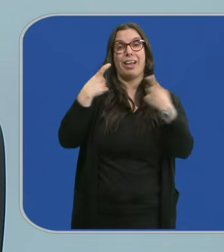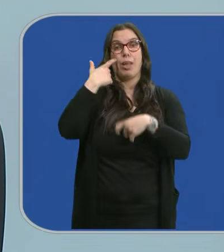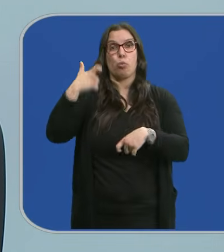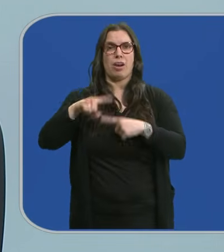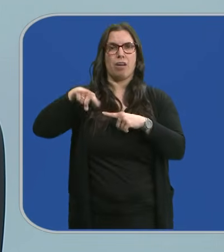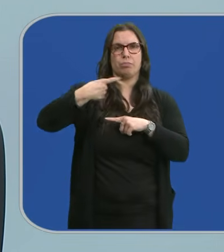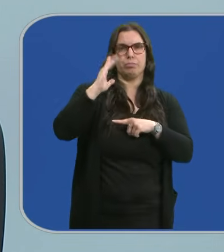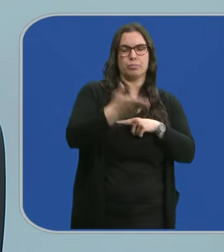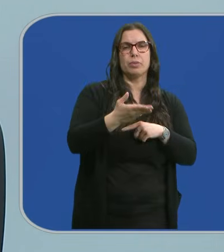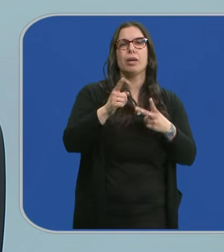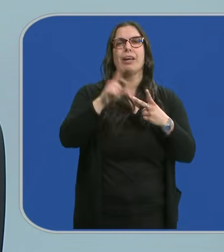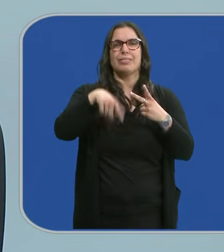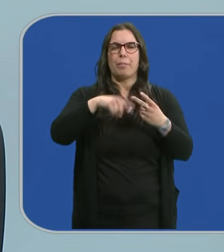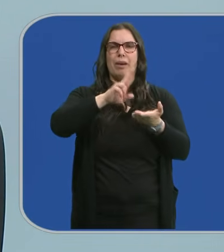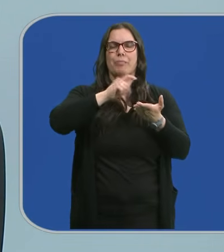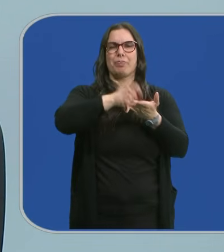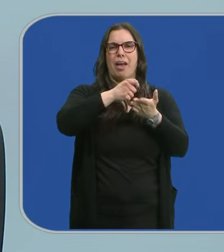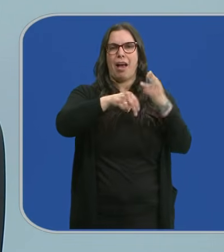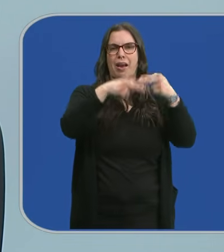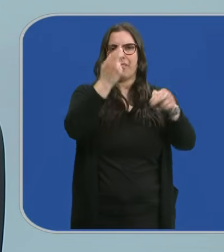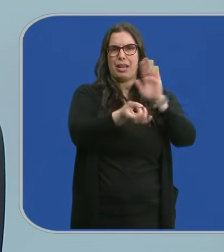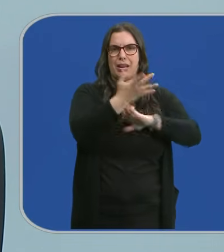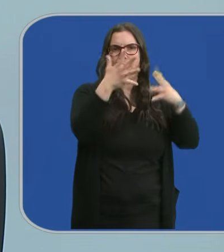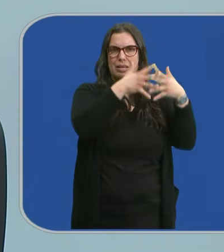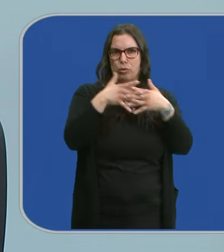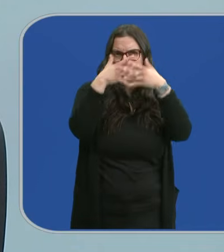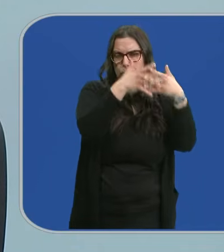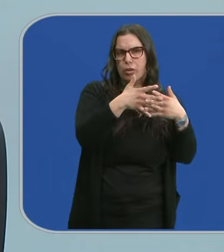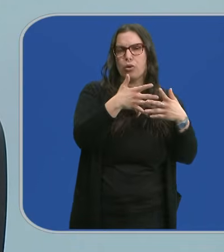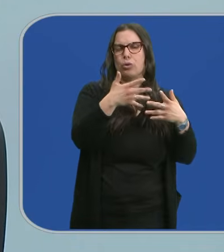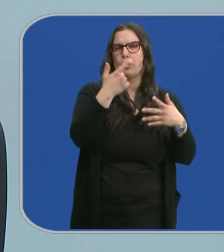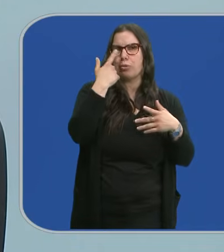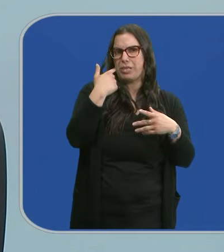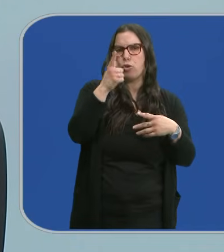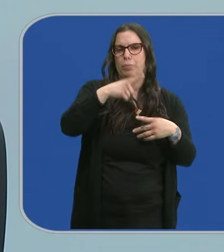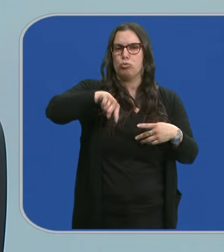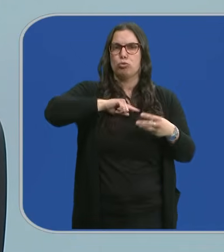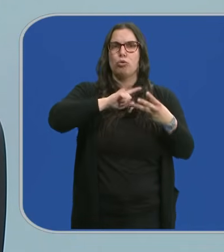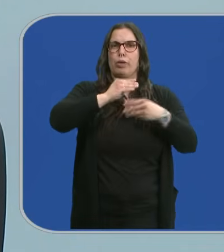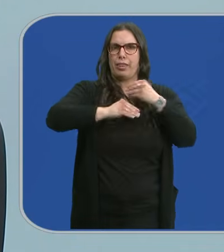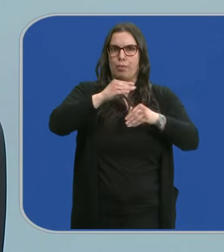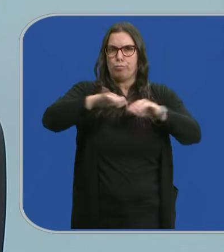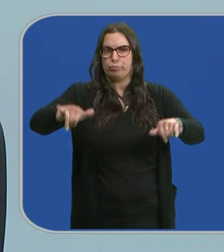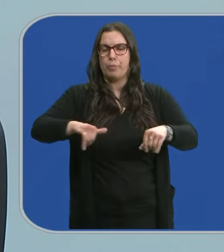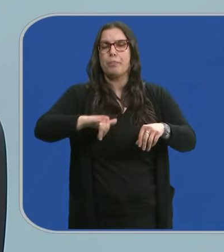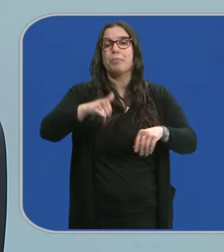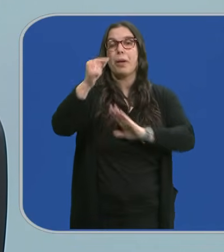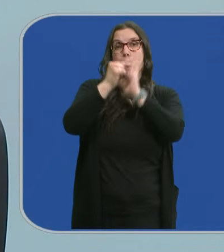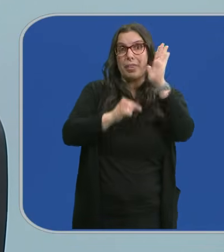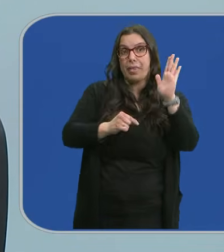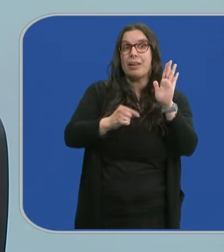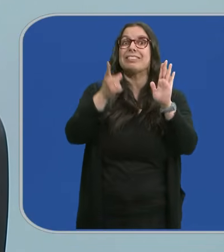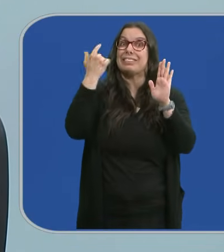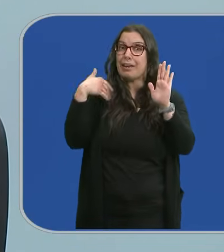de Ucrania, a los aranceles que se puso en marcha por parte de Estados Unidos el año pasado. Incluía entre las medidas